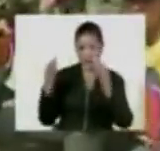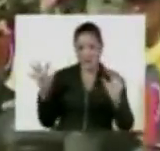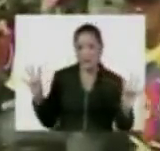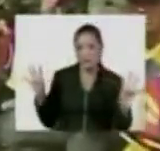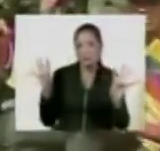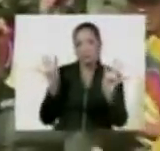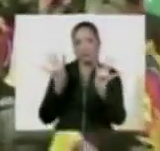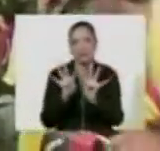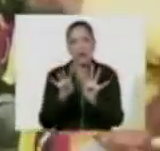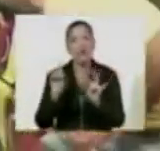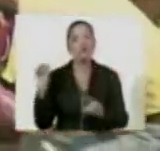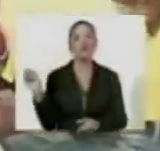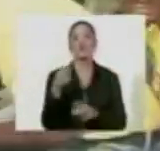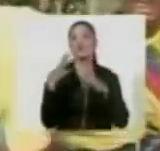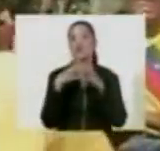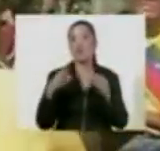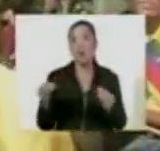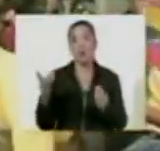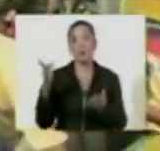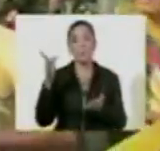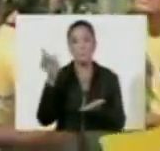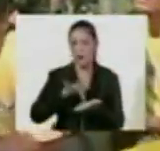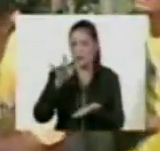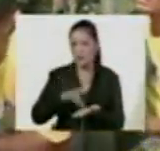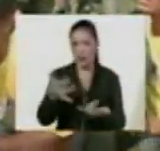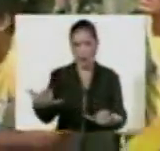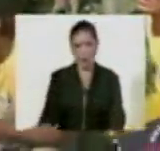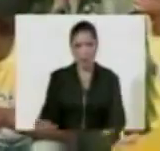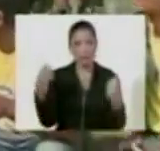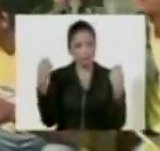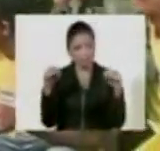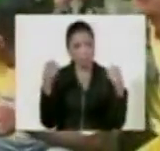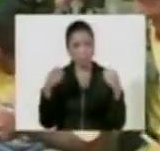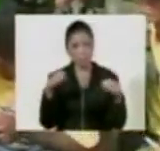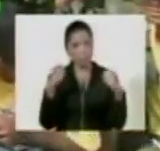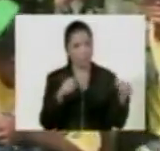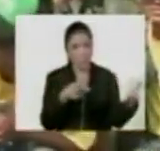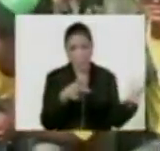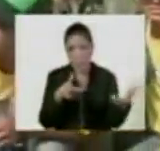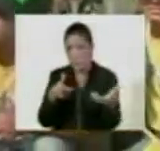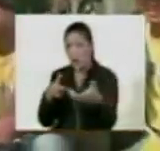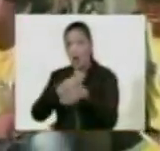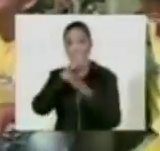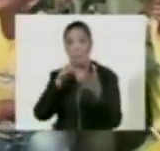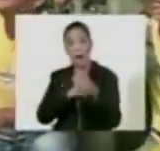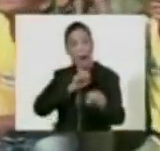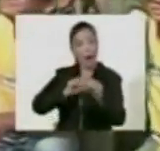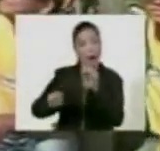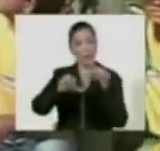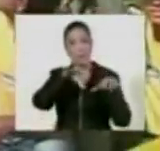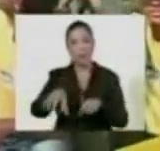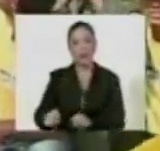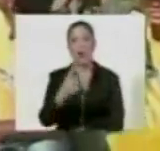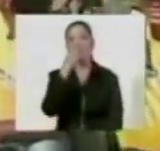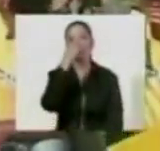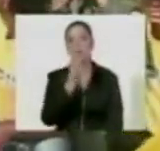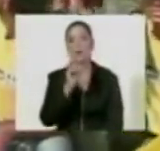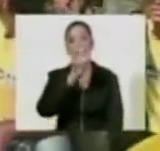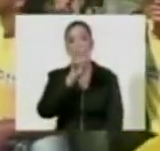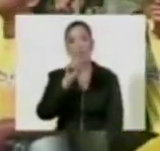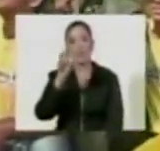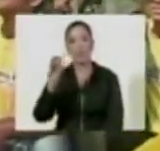los efectivos que hoy han participado en este ejercicio de acción integral antiimperialista Zamora